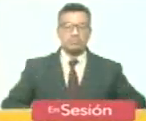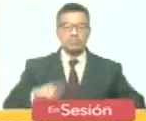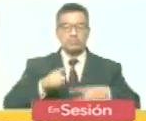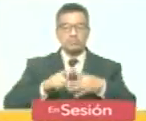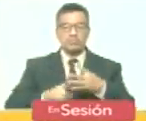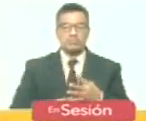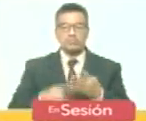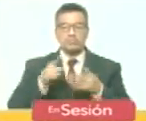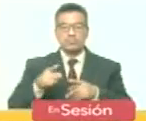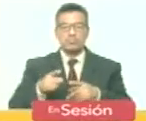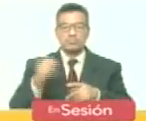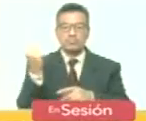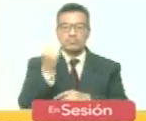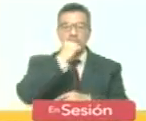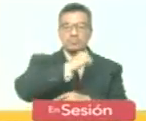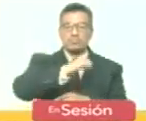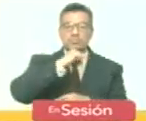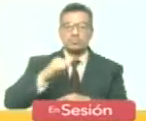es un acto terrorista,